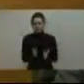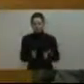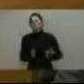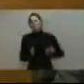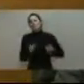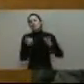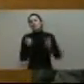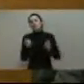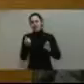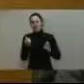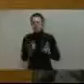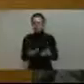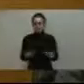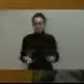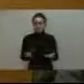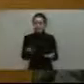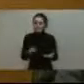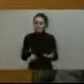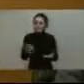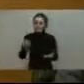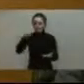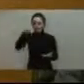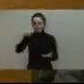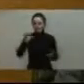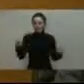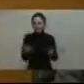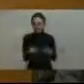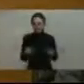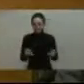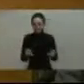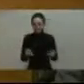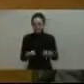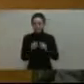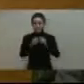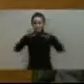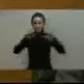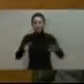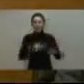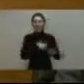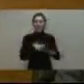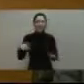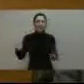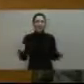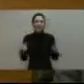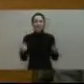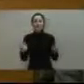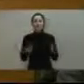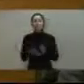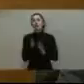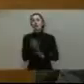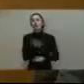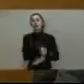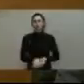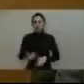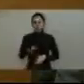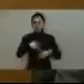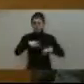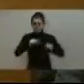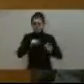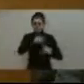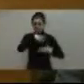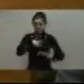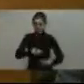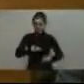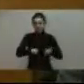sobre todo, lo que hay que tener es una idea clara de lo que se quiere y a dónde se quiere ir. Rematar lo que se empieza y no ir como